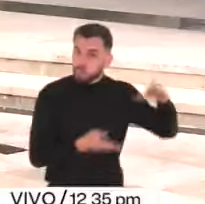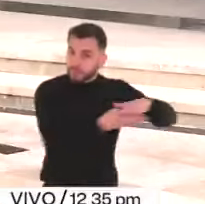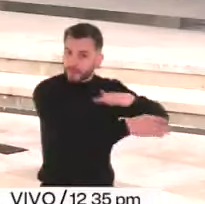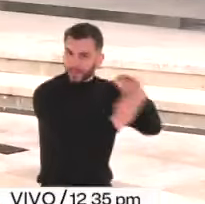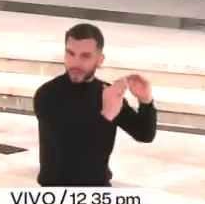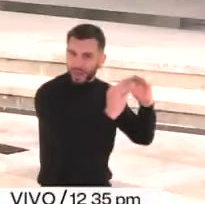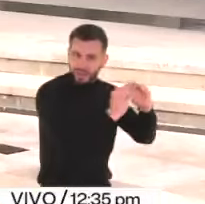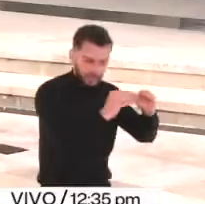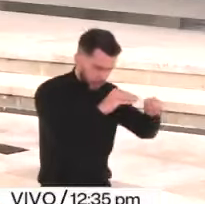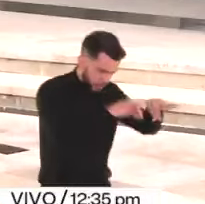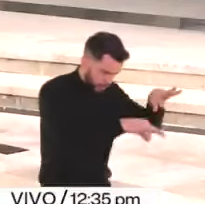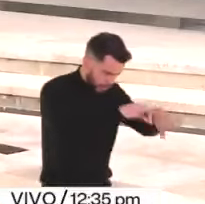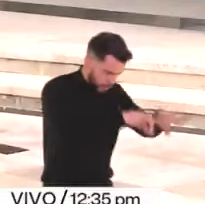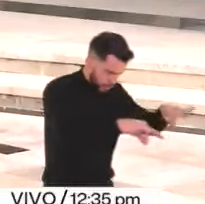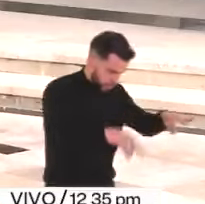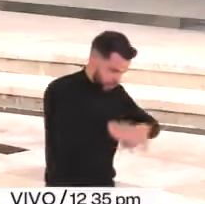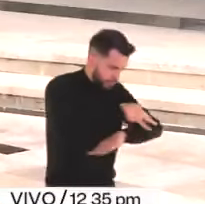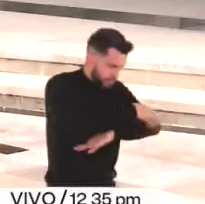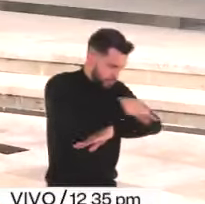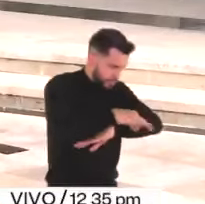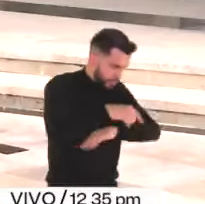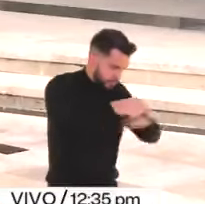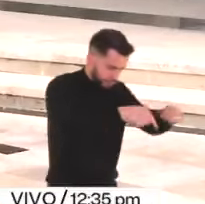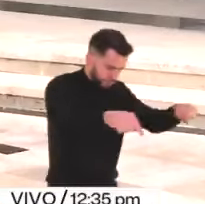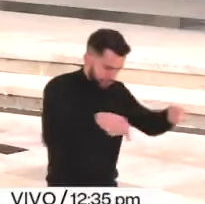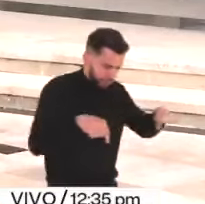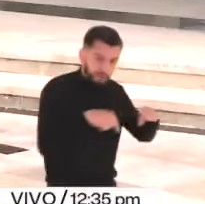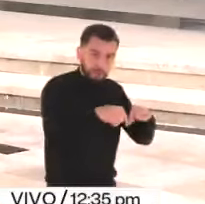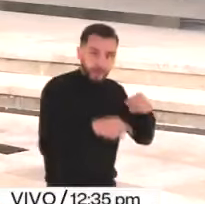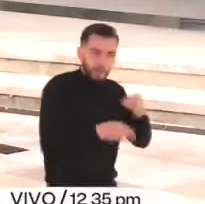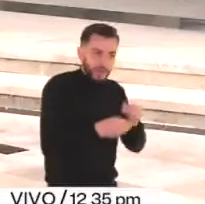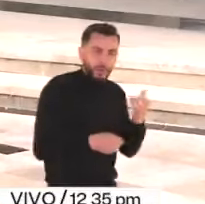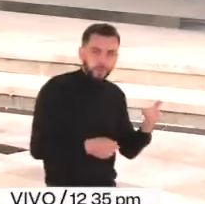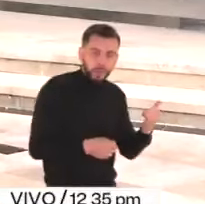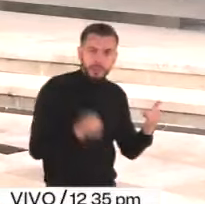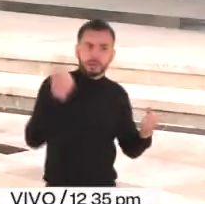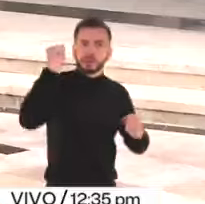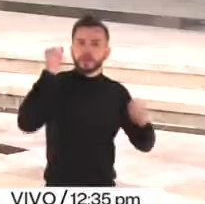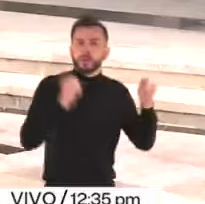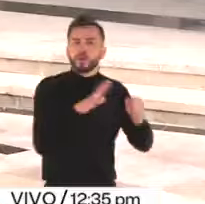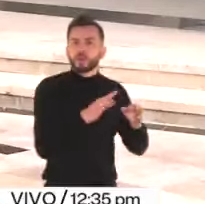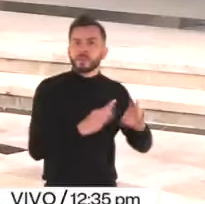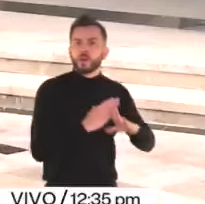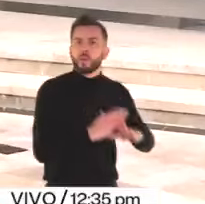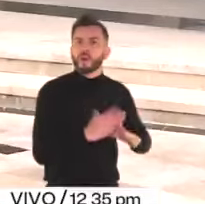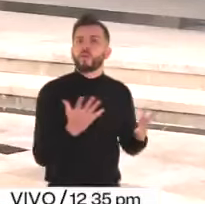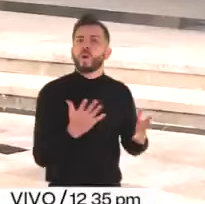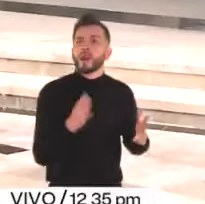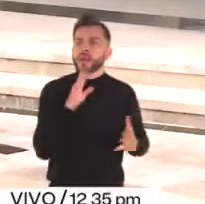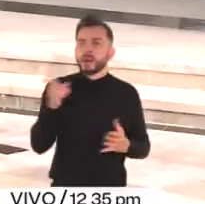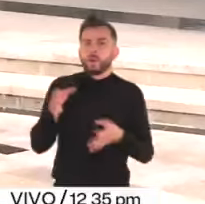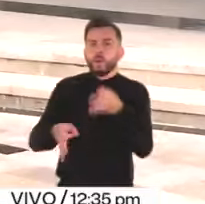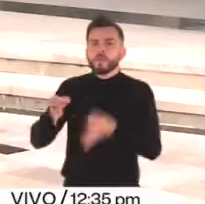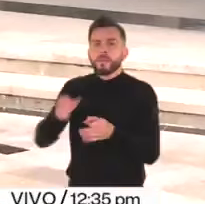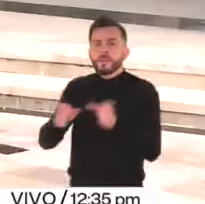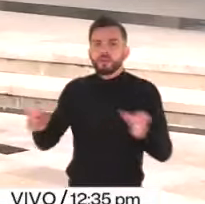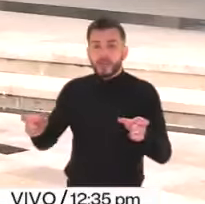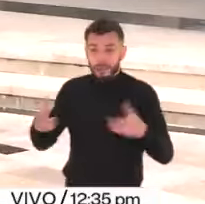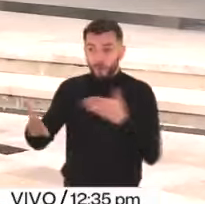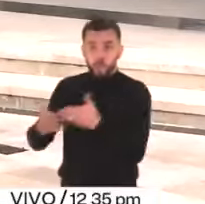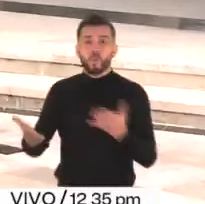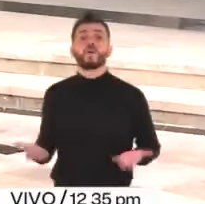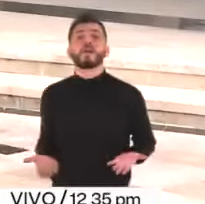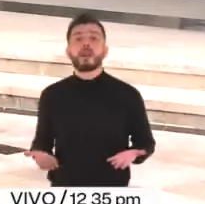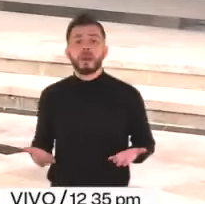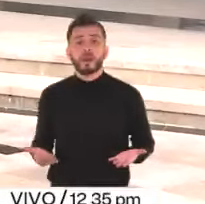del Palacio de Justicia. Dijo también y expresó su preocupación por la seguridad de sus magistrados, pero no solamente en estas las instalaciones del